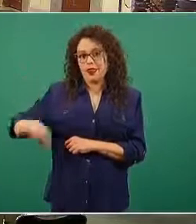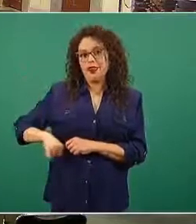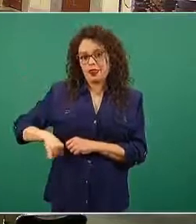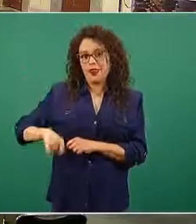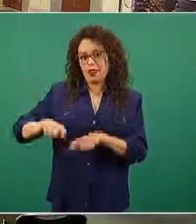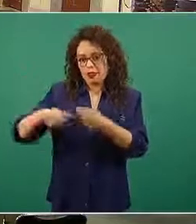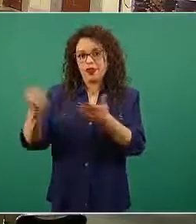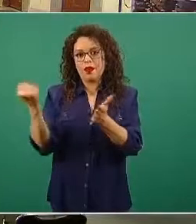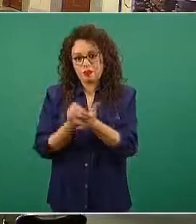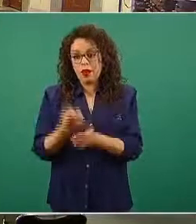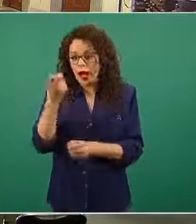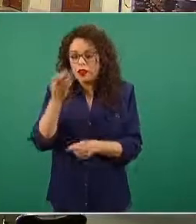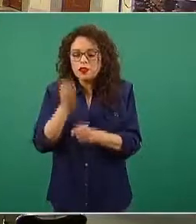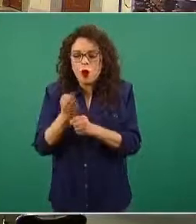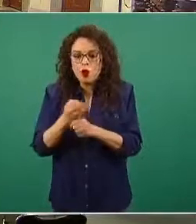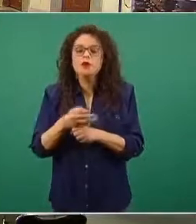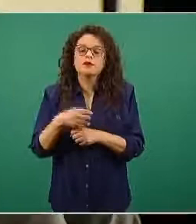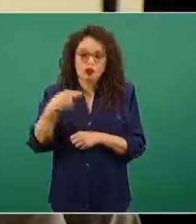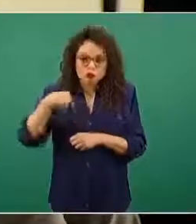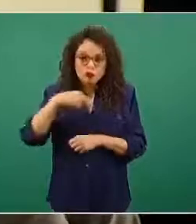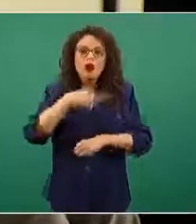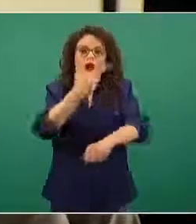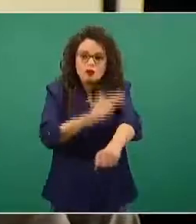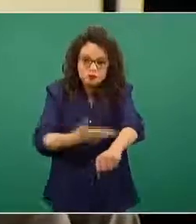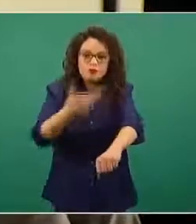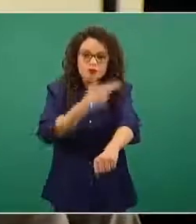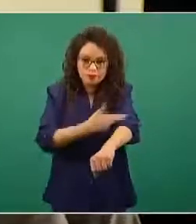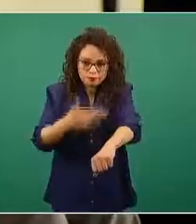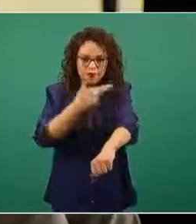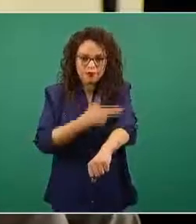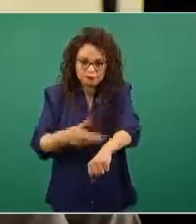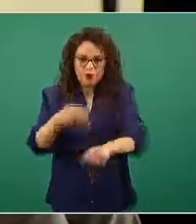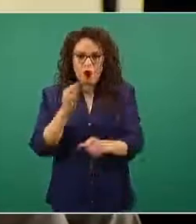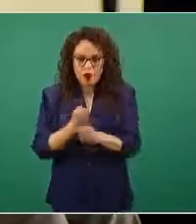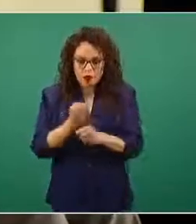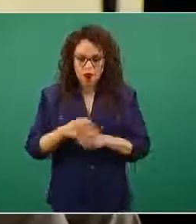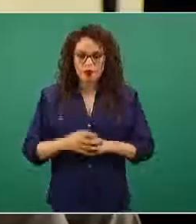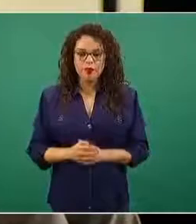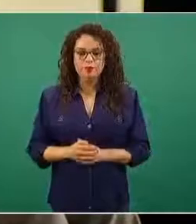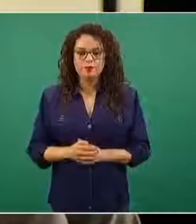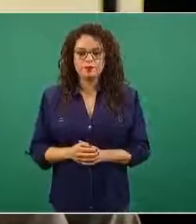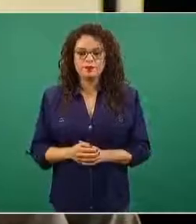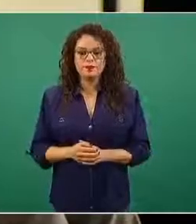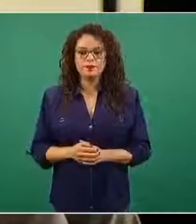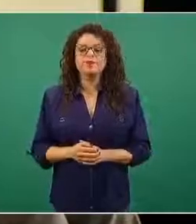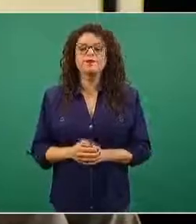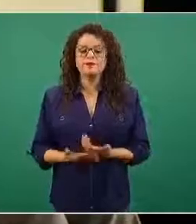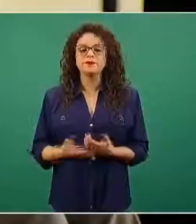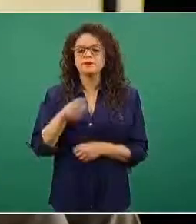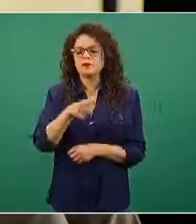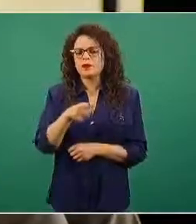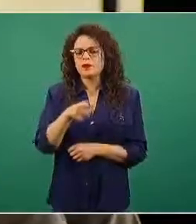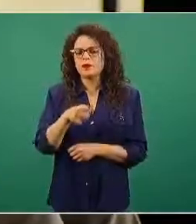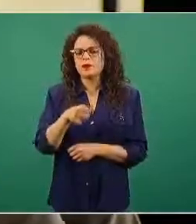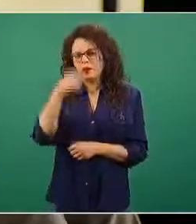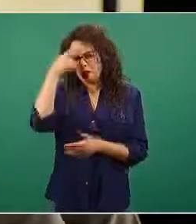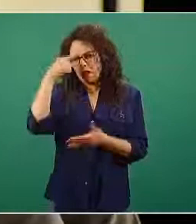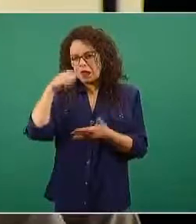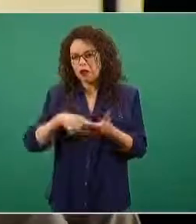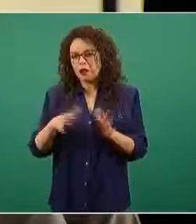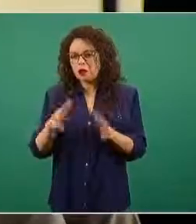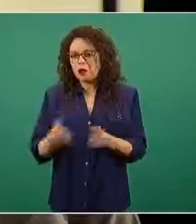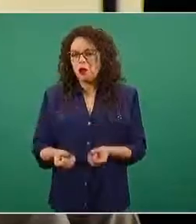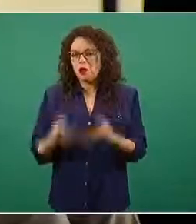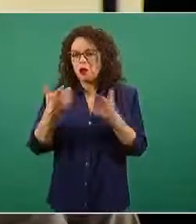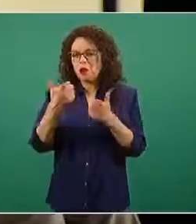falta. Y eso es en lo que estamos. Y le quiero preguntar, doctor, ¿qué costo estiman que sería el de la distribución si la